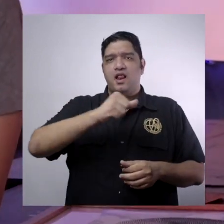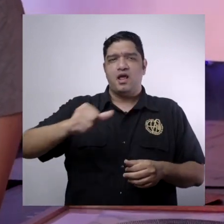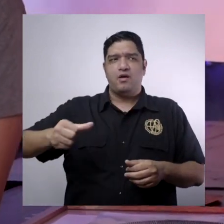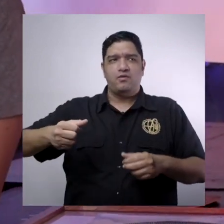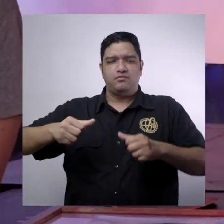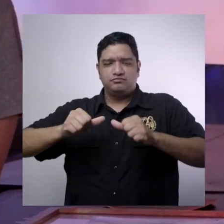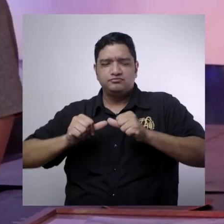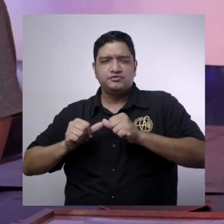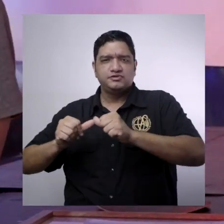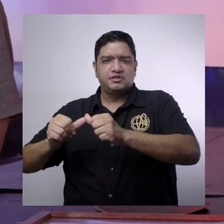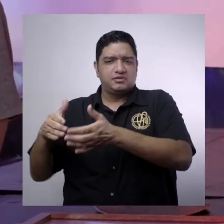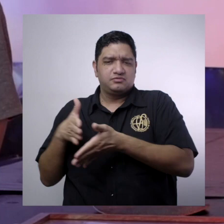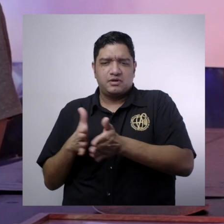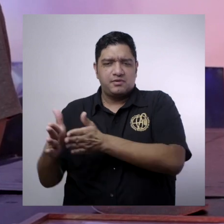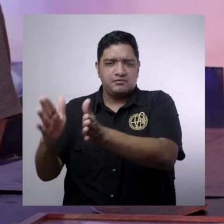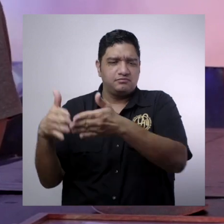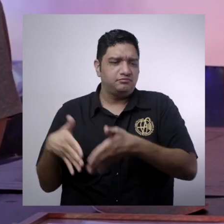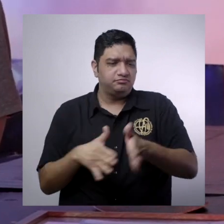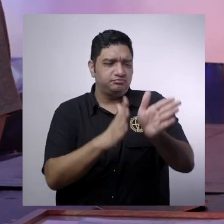siguen su curso.